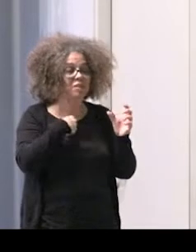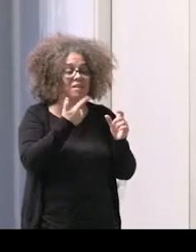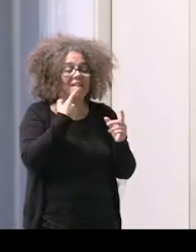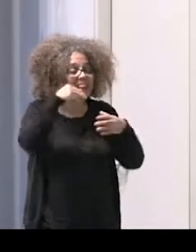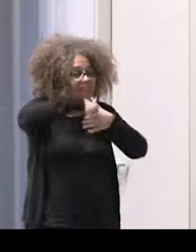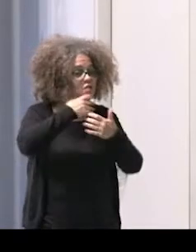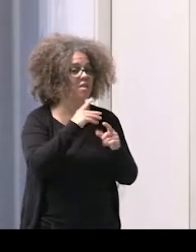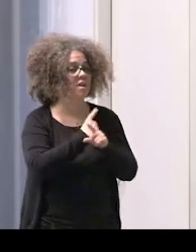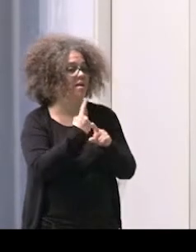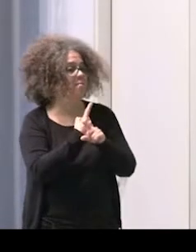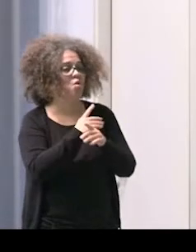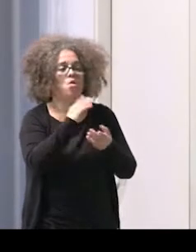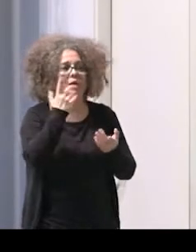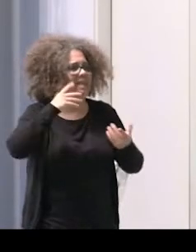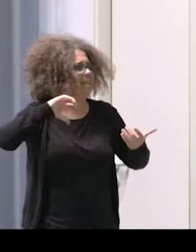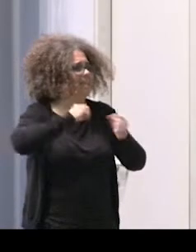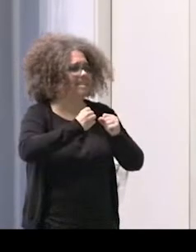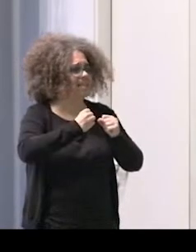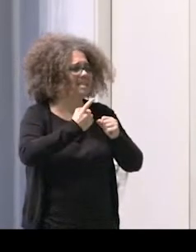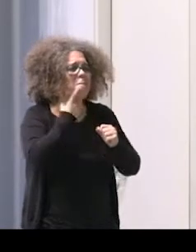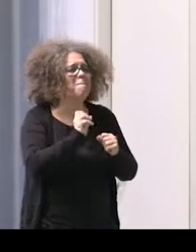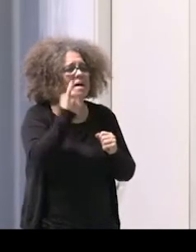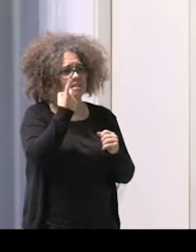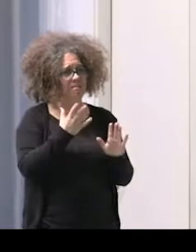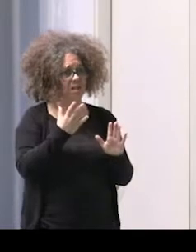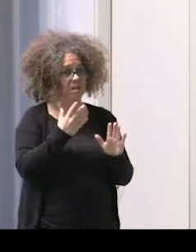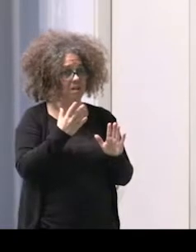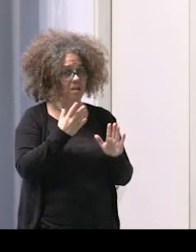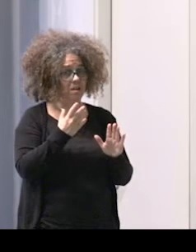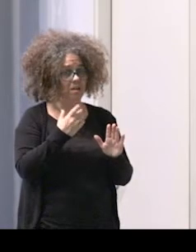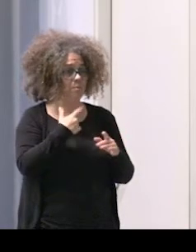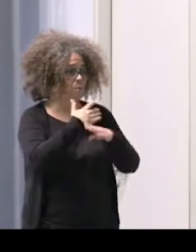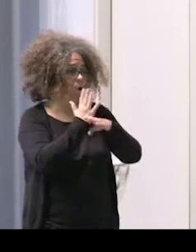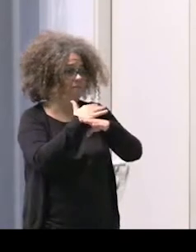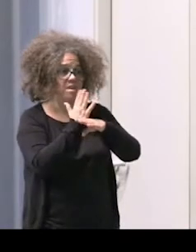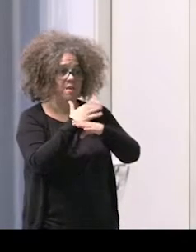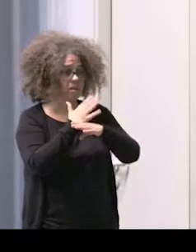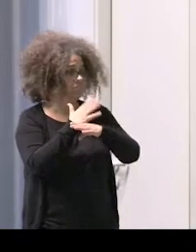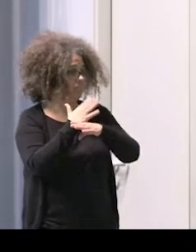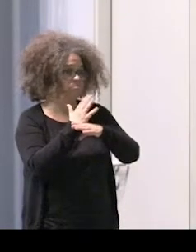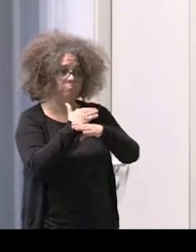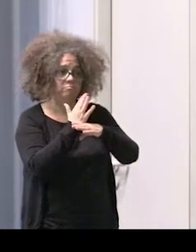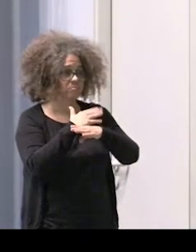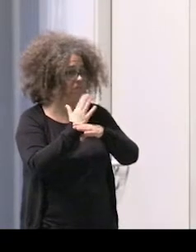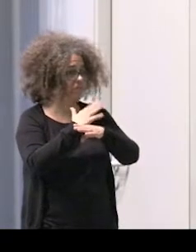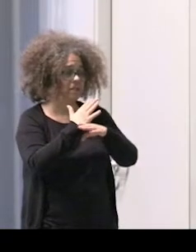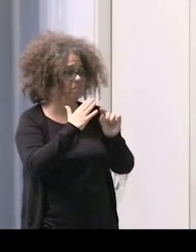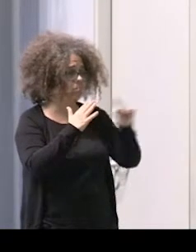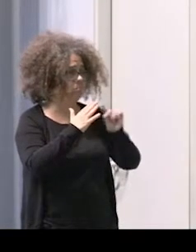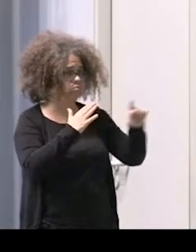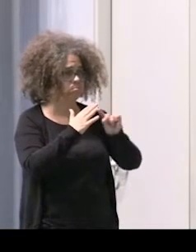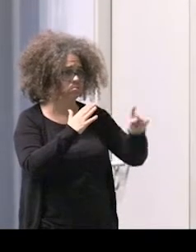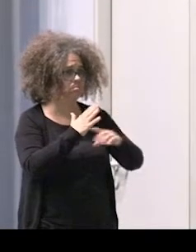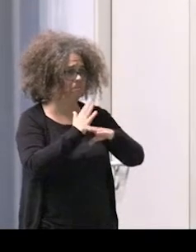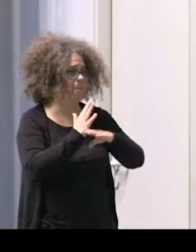difícil codificar los cambios de intensidad si las fibras disparan prácticamente con la misma tasa de descarga. Y